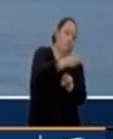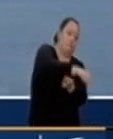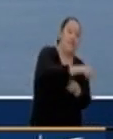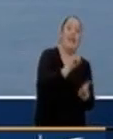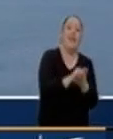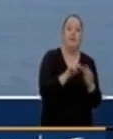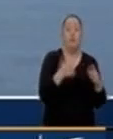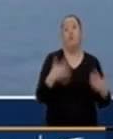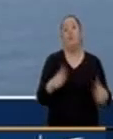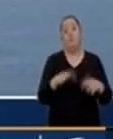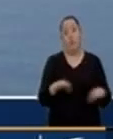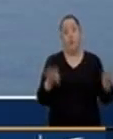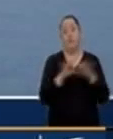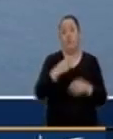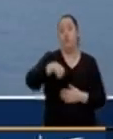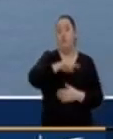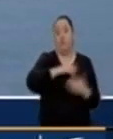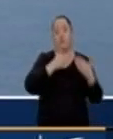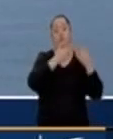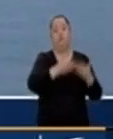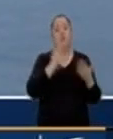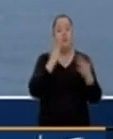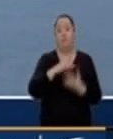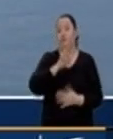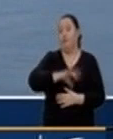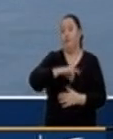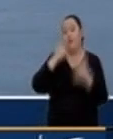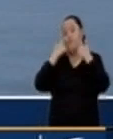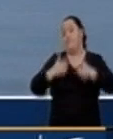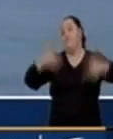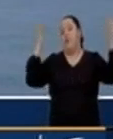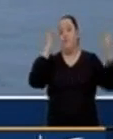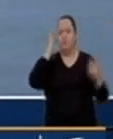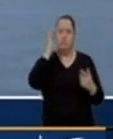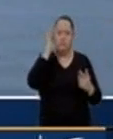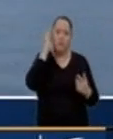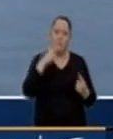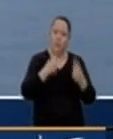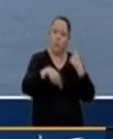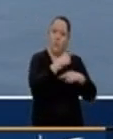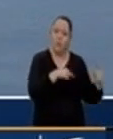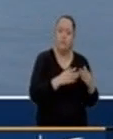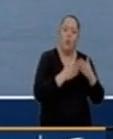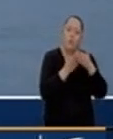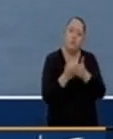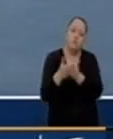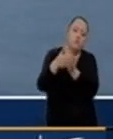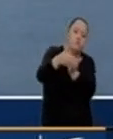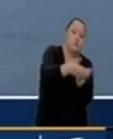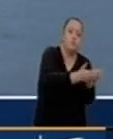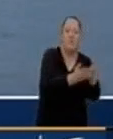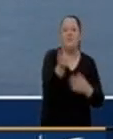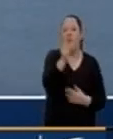paso icónico para nosotros, para los marinos chilenos. Buques de turismo también hacen el circuito y van